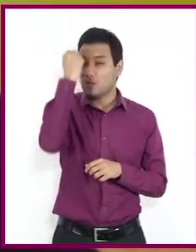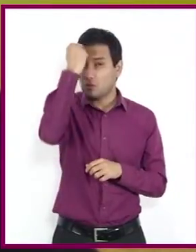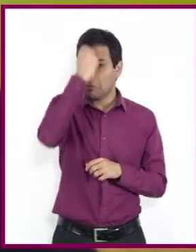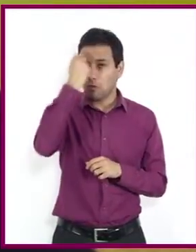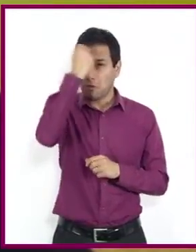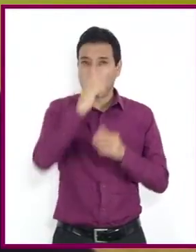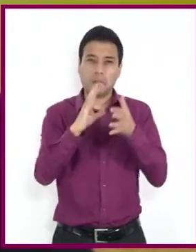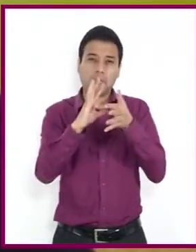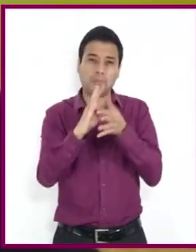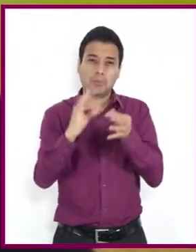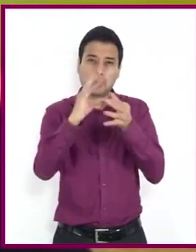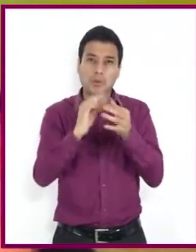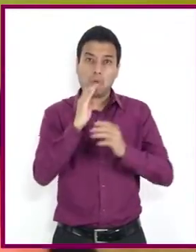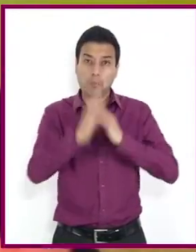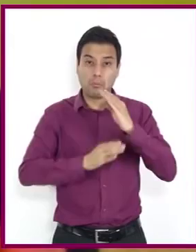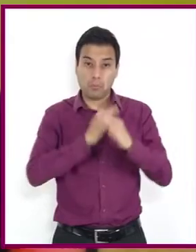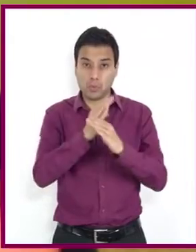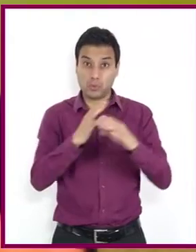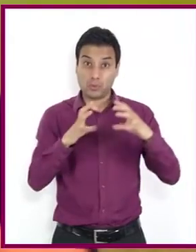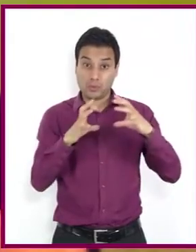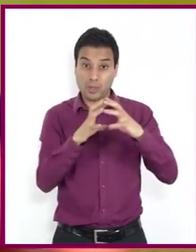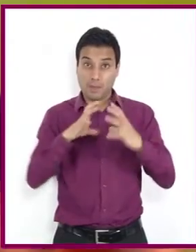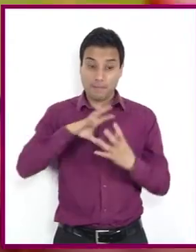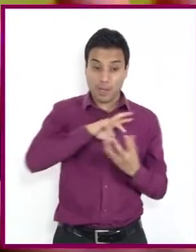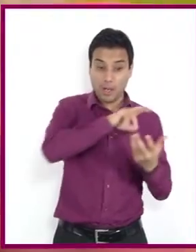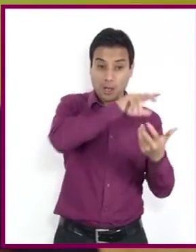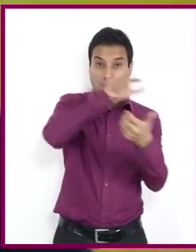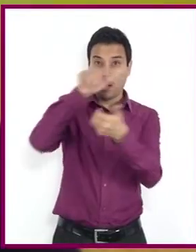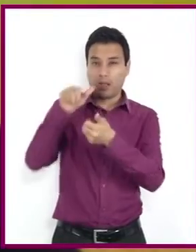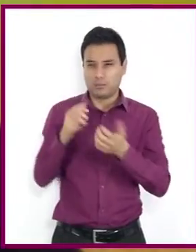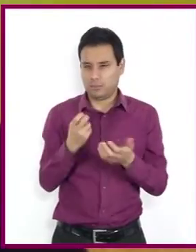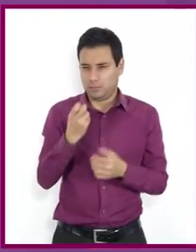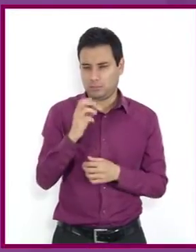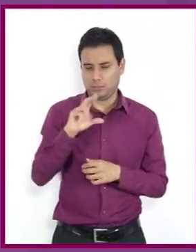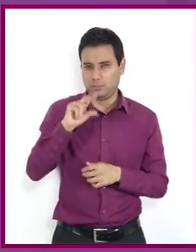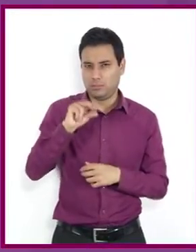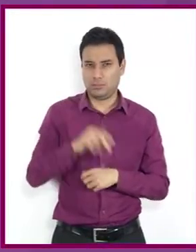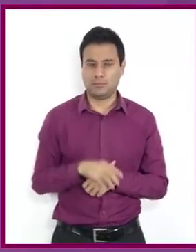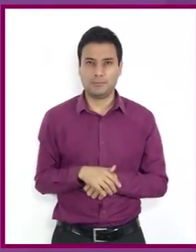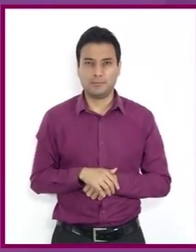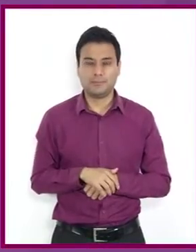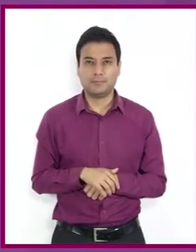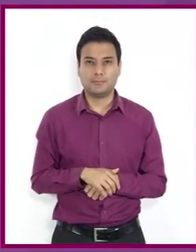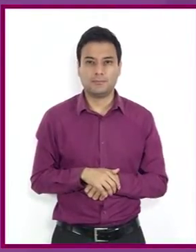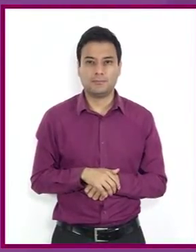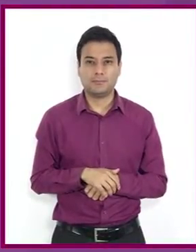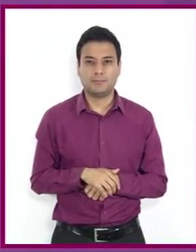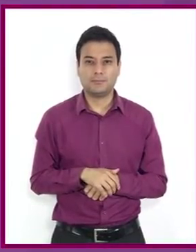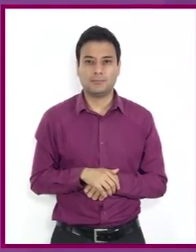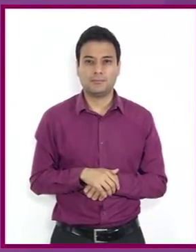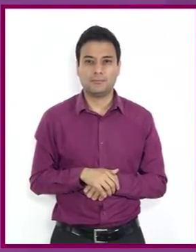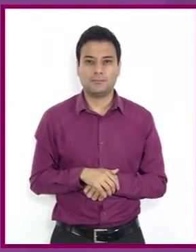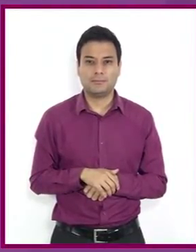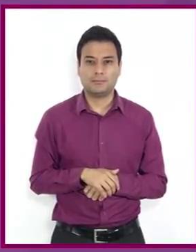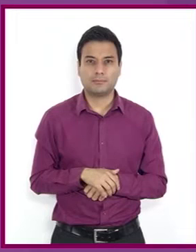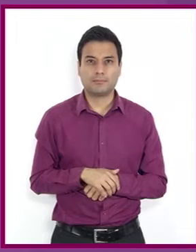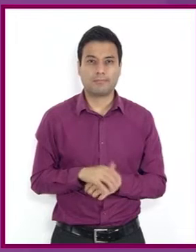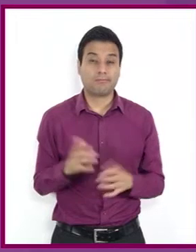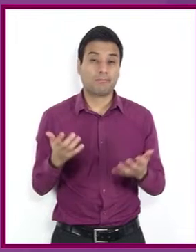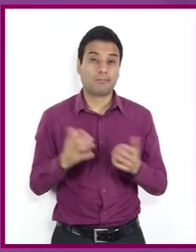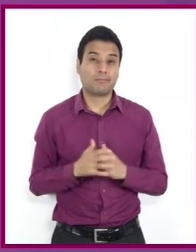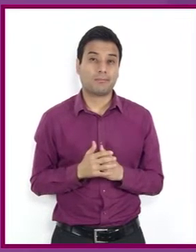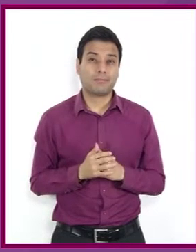el movimiento de la Tierra desde un punto de vista puramente físico. Como resultado, el